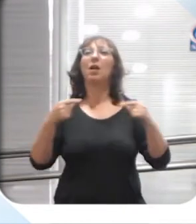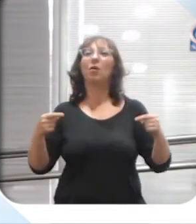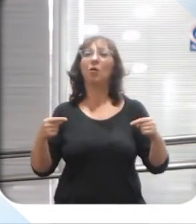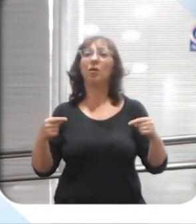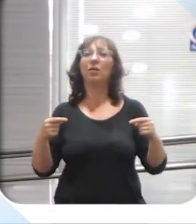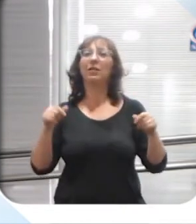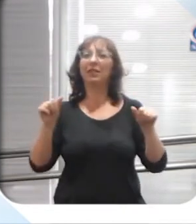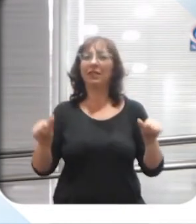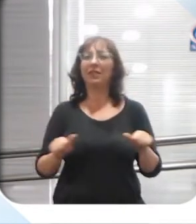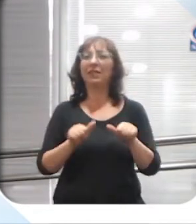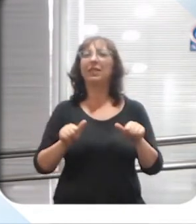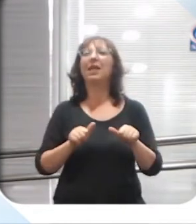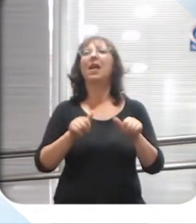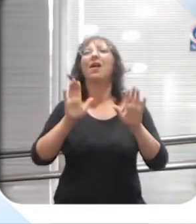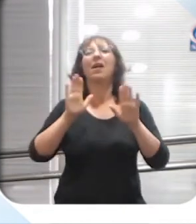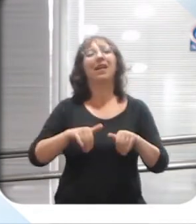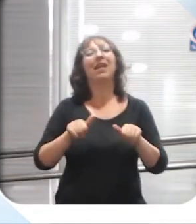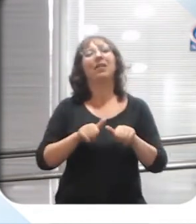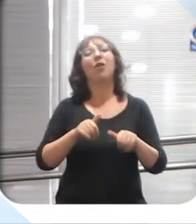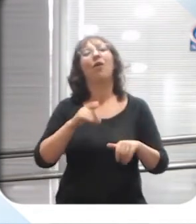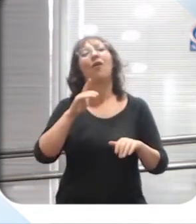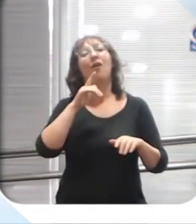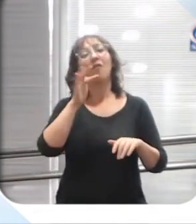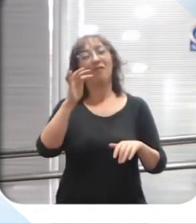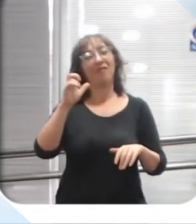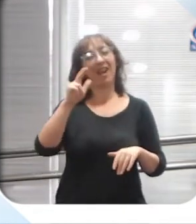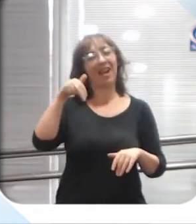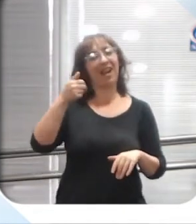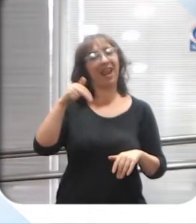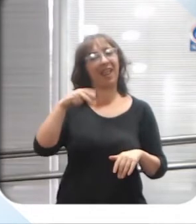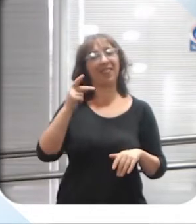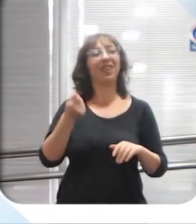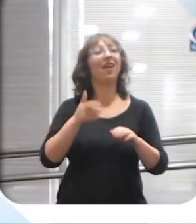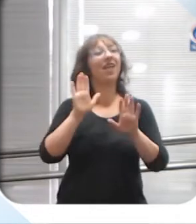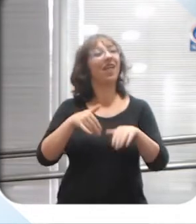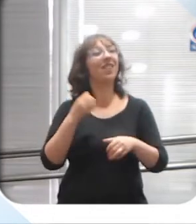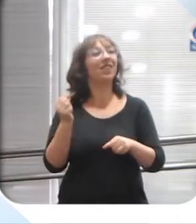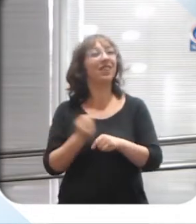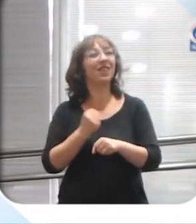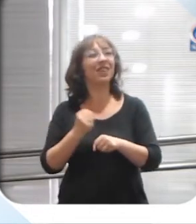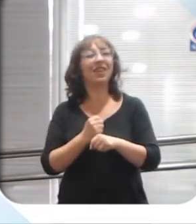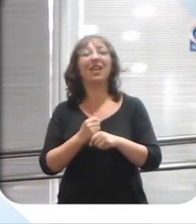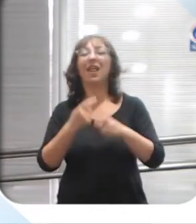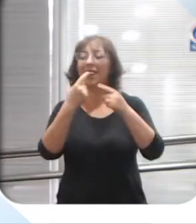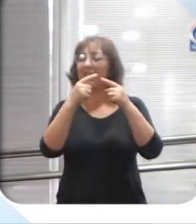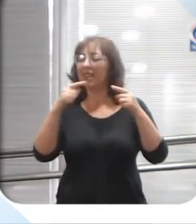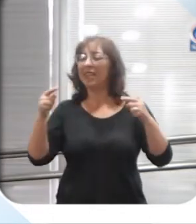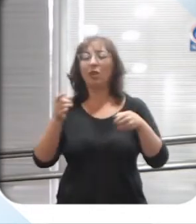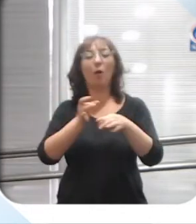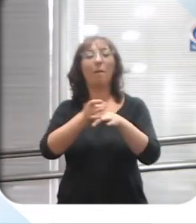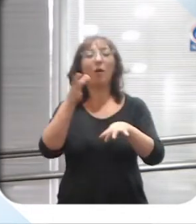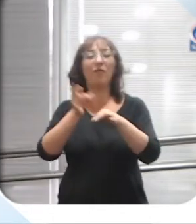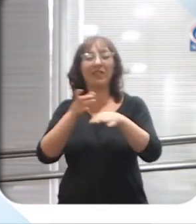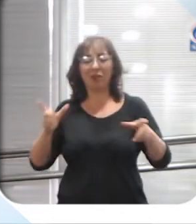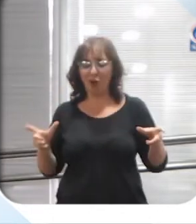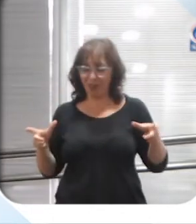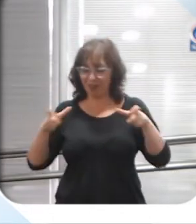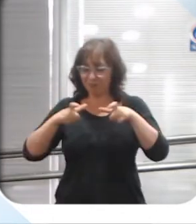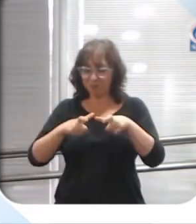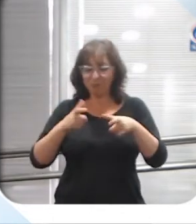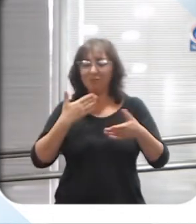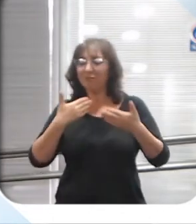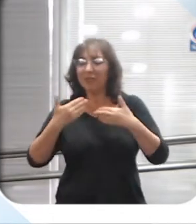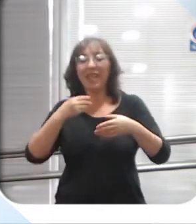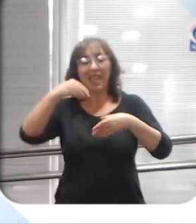hicimos, por esto que decía Fernanda, que a veces el trabajo, la interdisciplina es fundamental, y el trabajo